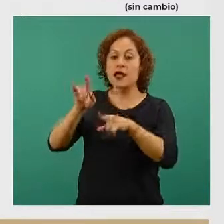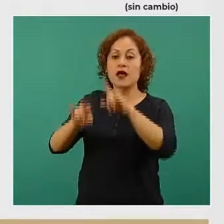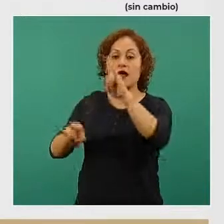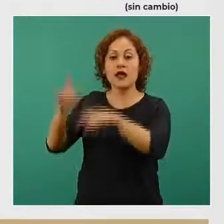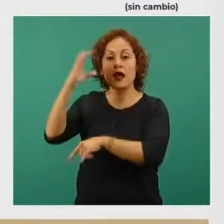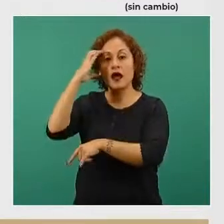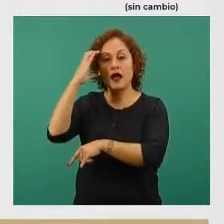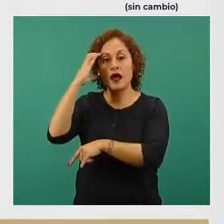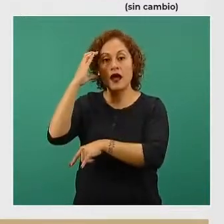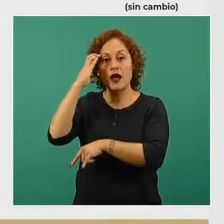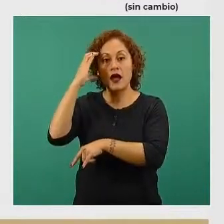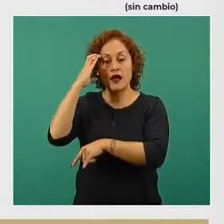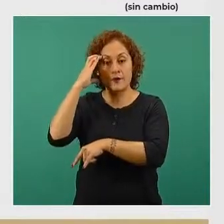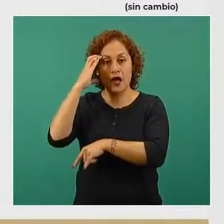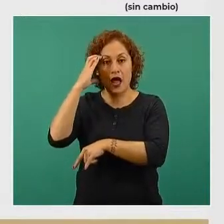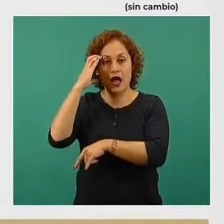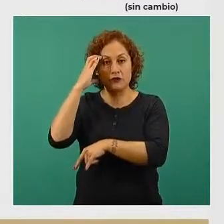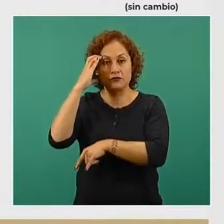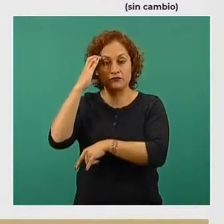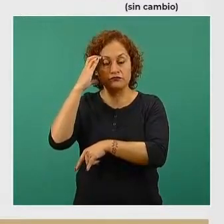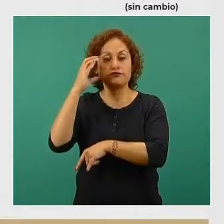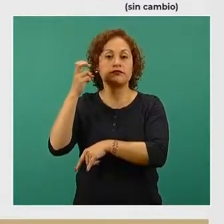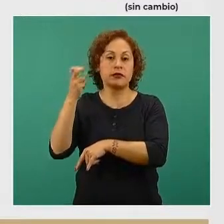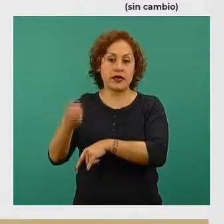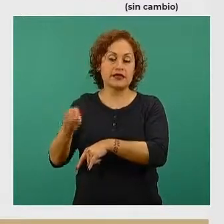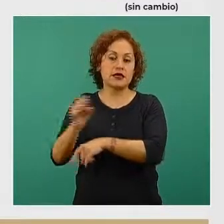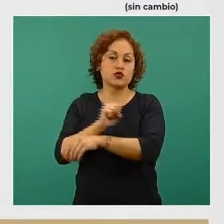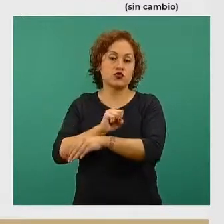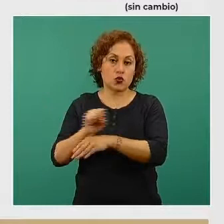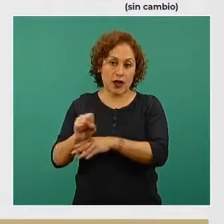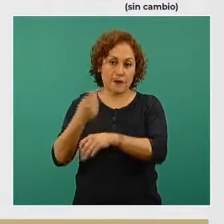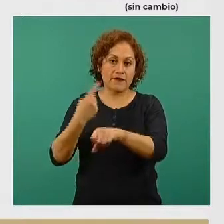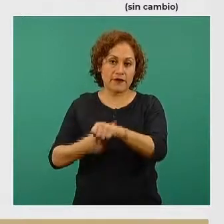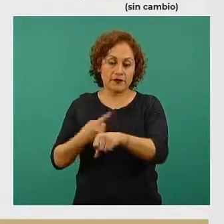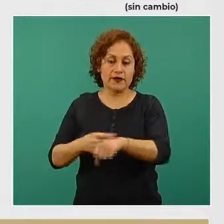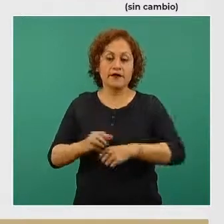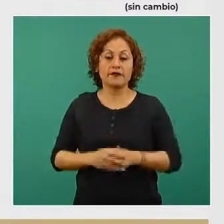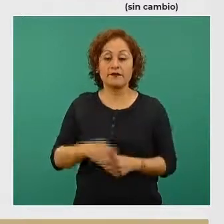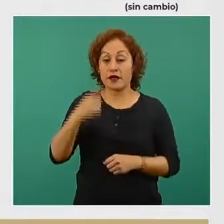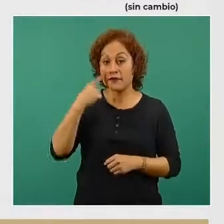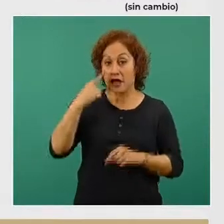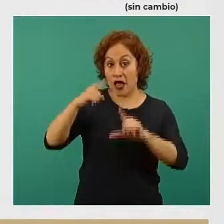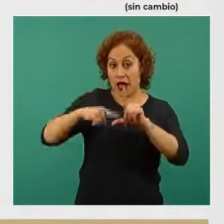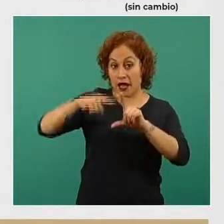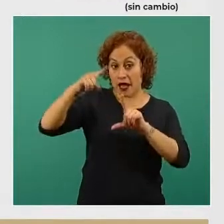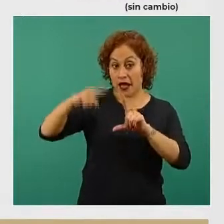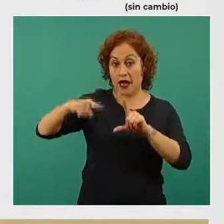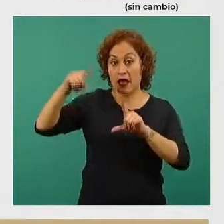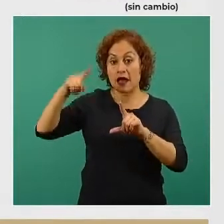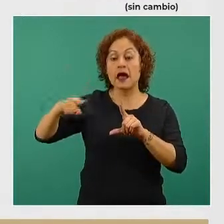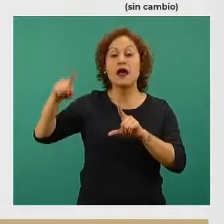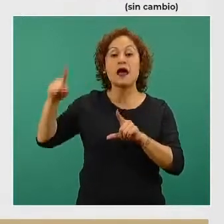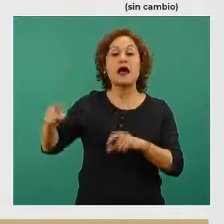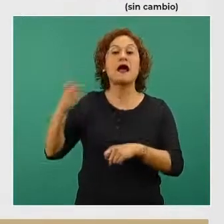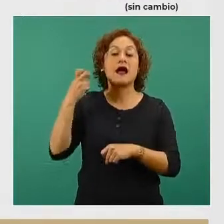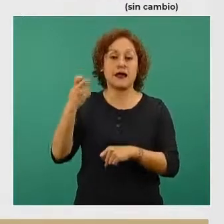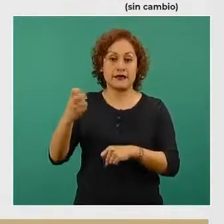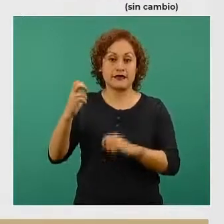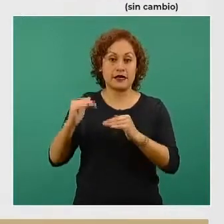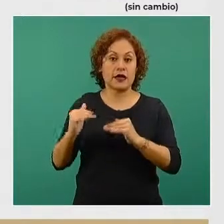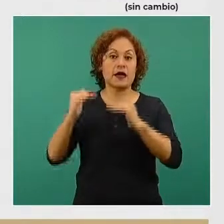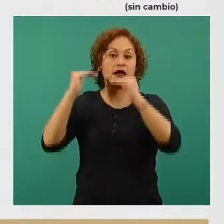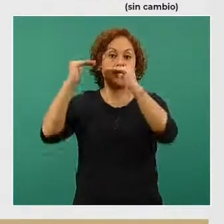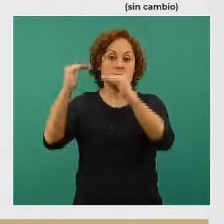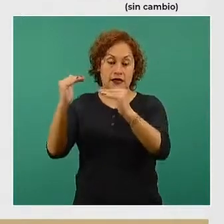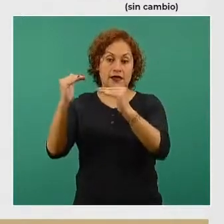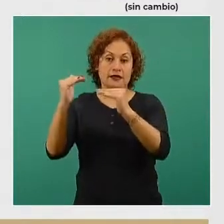ventilador, aquellas que se usan para los pacientes más críticos. En la curva que está hasta la parte superior, podemos ver